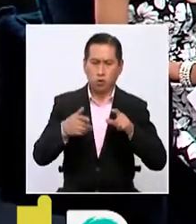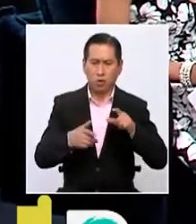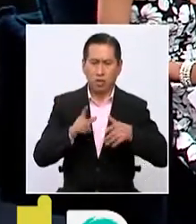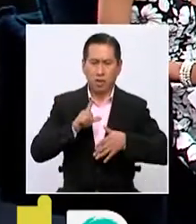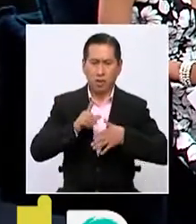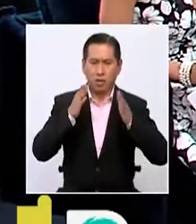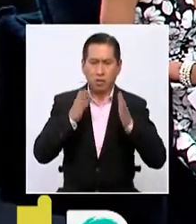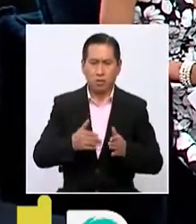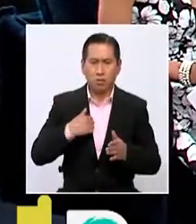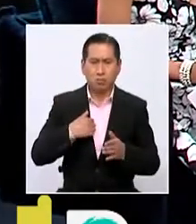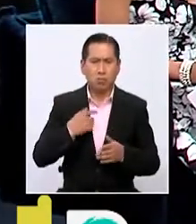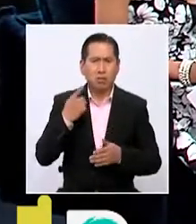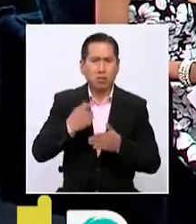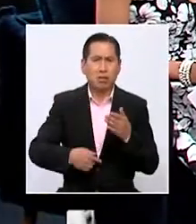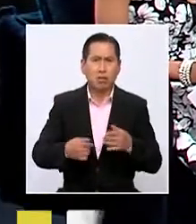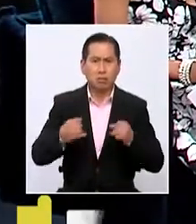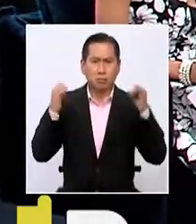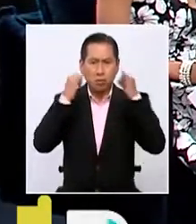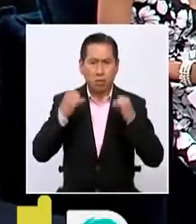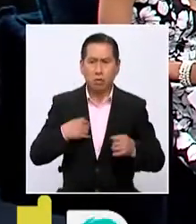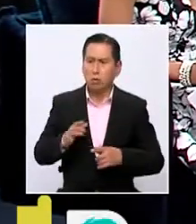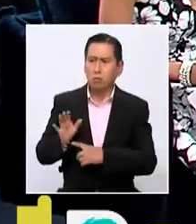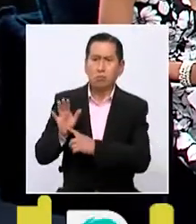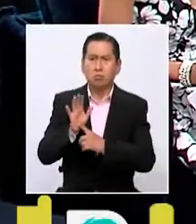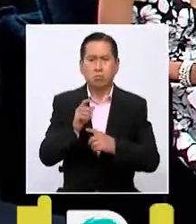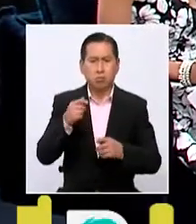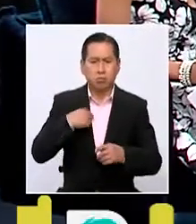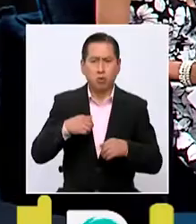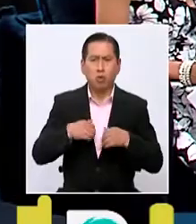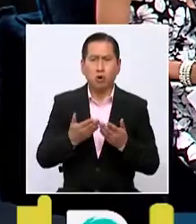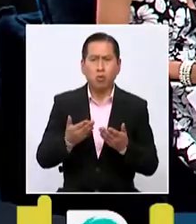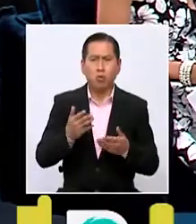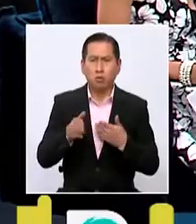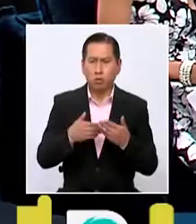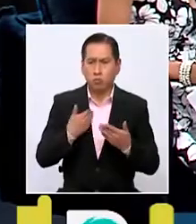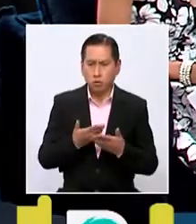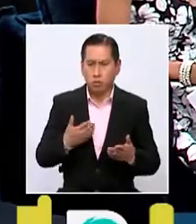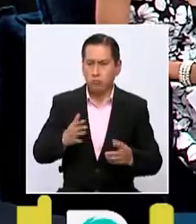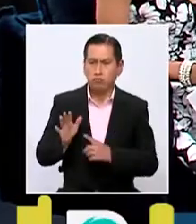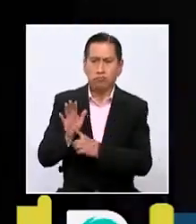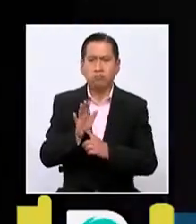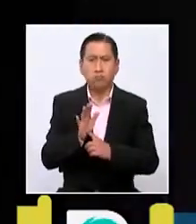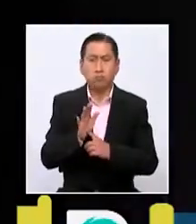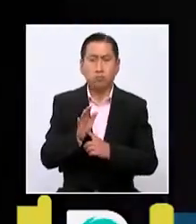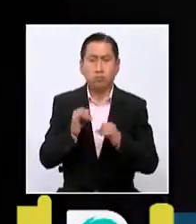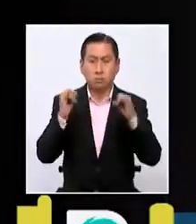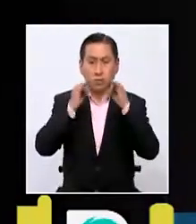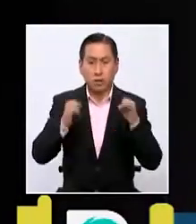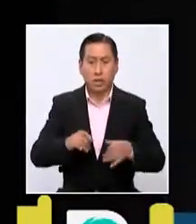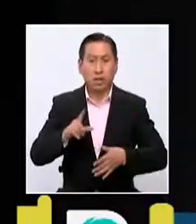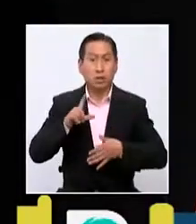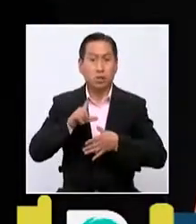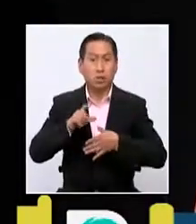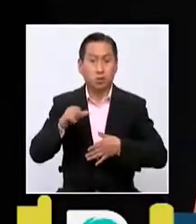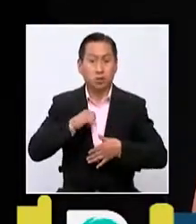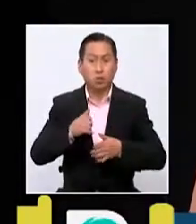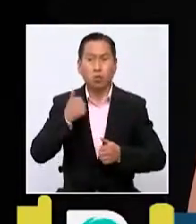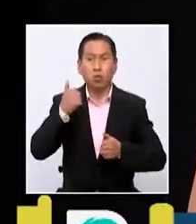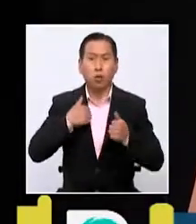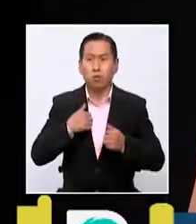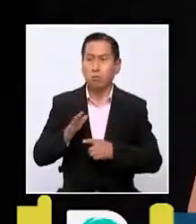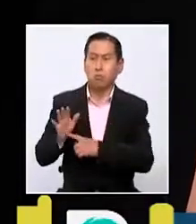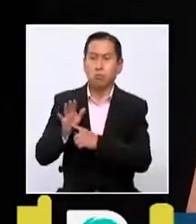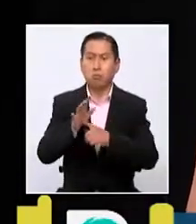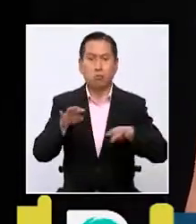latino exporto? ¿Qué tipo de latino muestro a través de mis series, a través de mis producciones? ¿Cuál es la imagen del latino que estoy